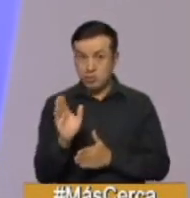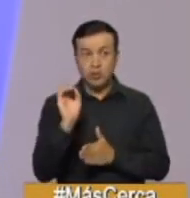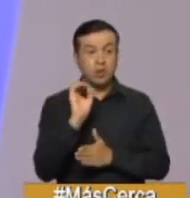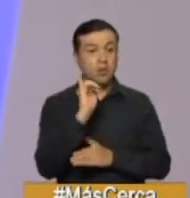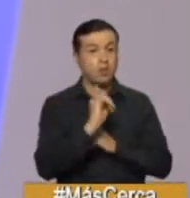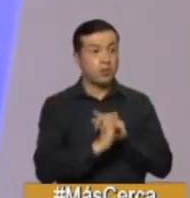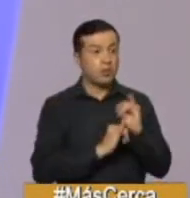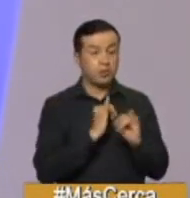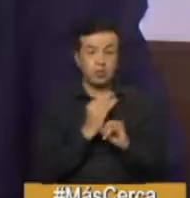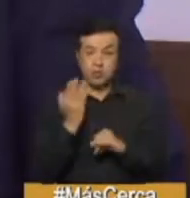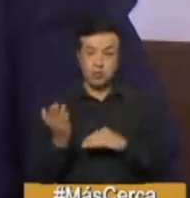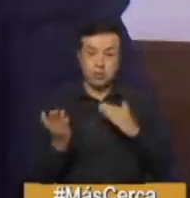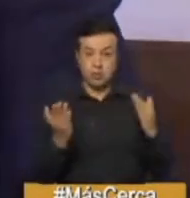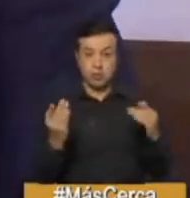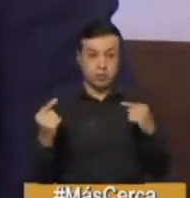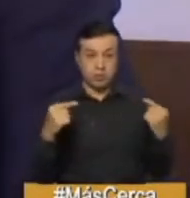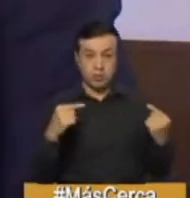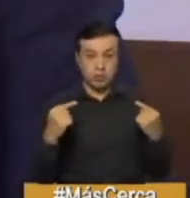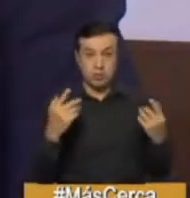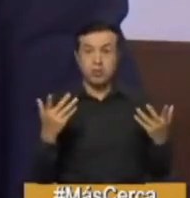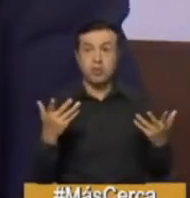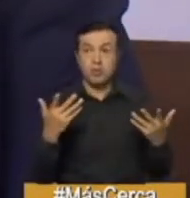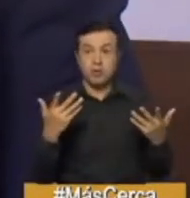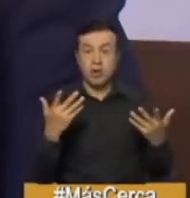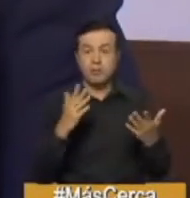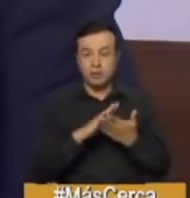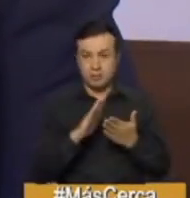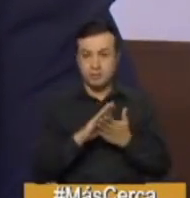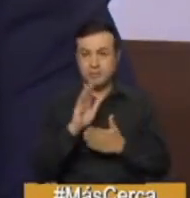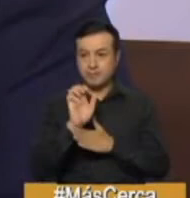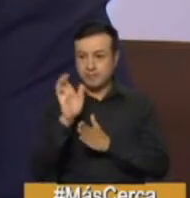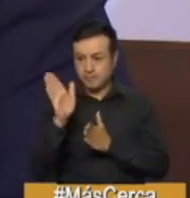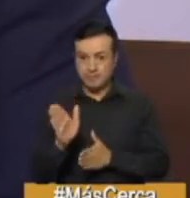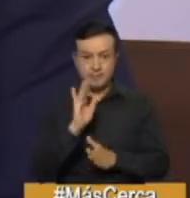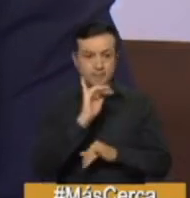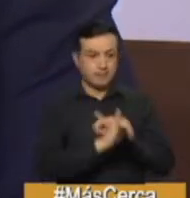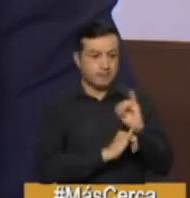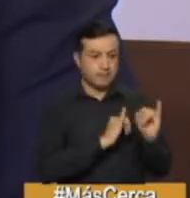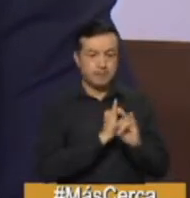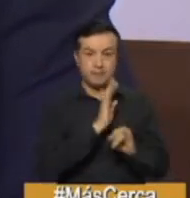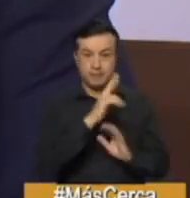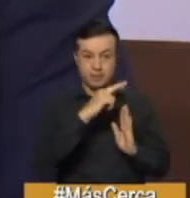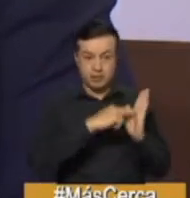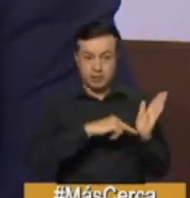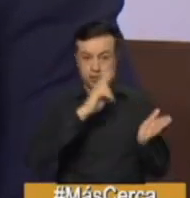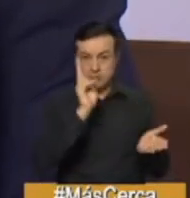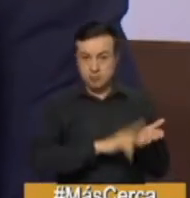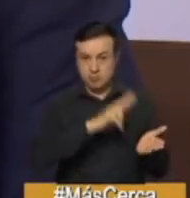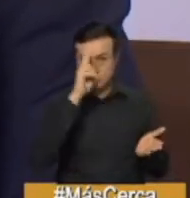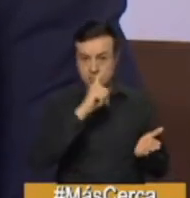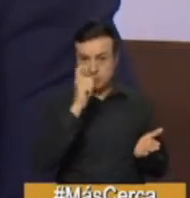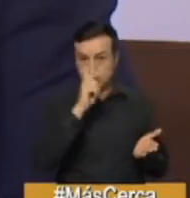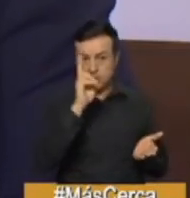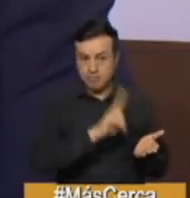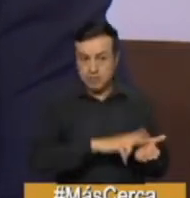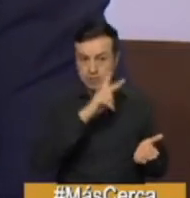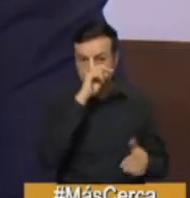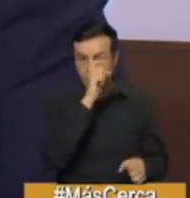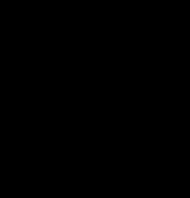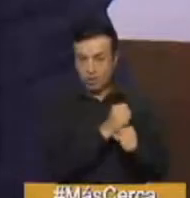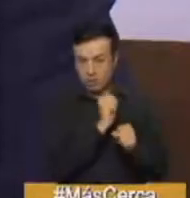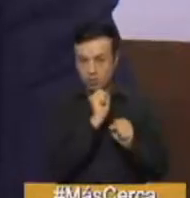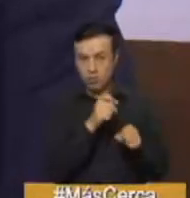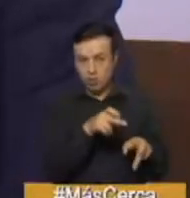de extranjeros con las personas extranjeras básicamente tienen que obtener un registro migratorio correspondiente y tiene que tener una condición